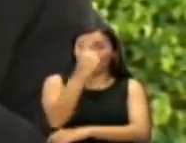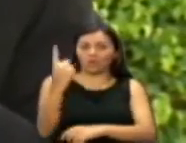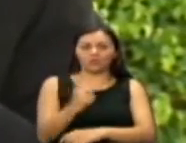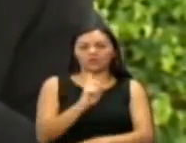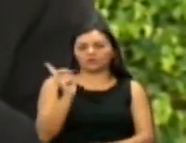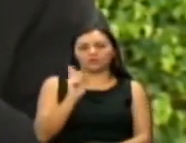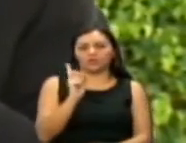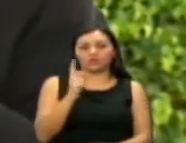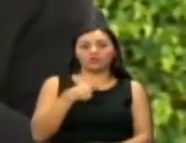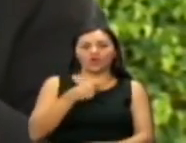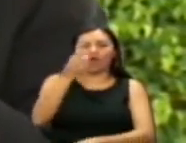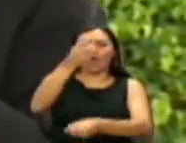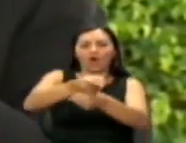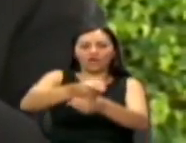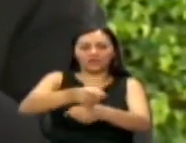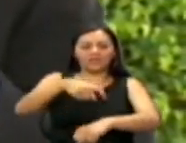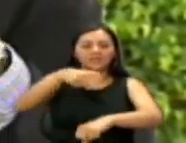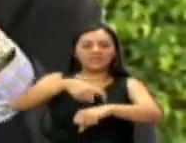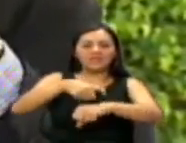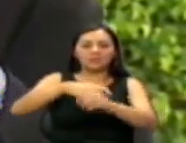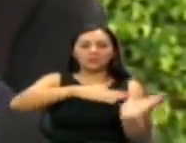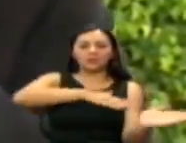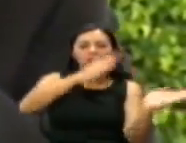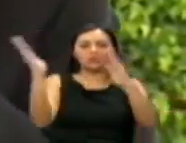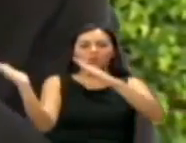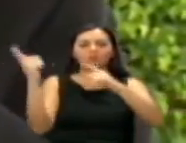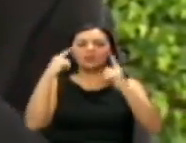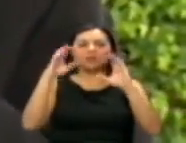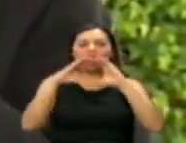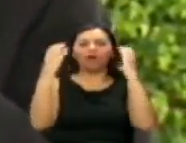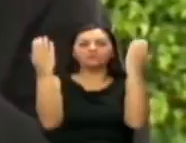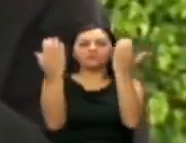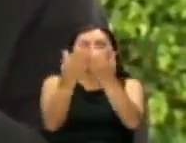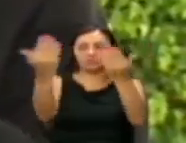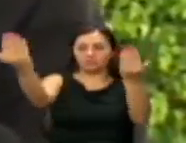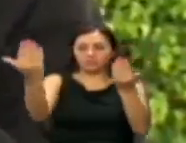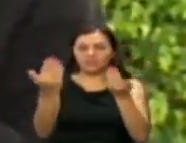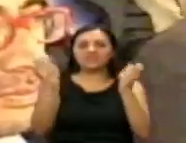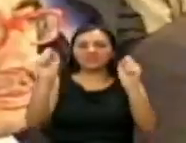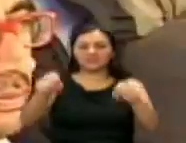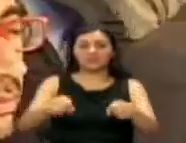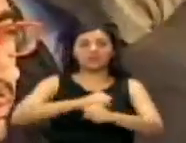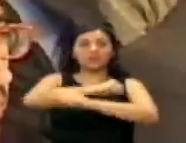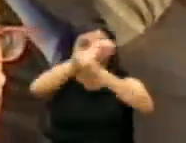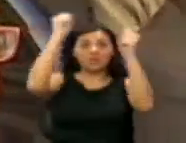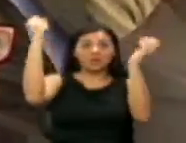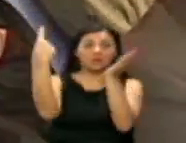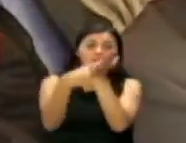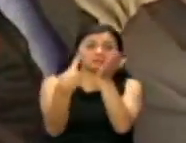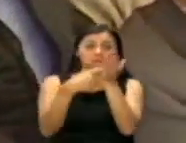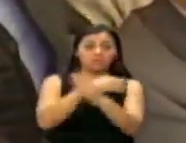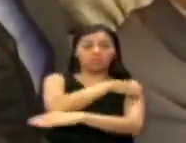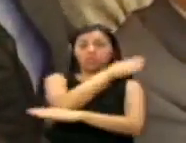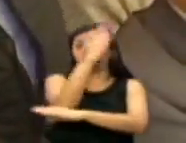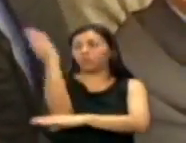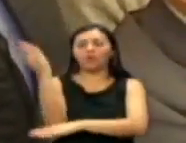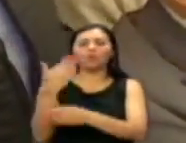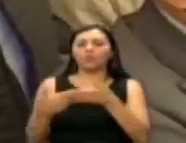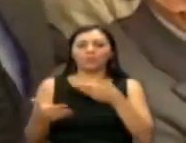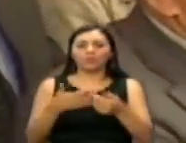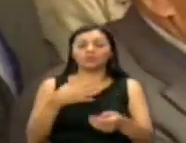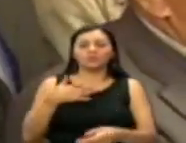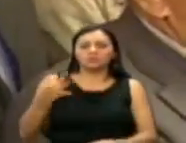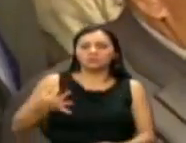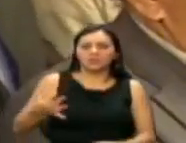despacho. Yo ordené recibir a la comisión, no es que he ordenado ponerle una hora. Si necesitamos llevarnos toda la mañana, nosotros somos muy eficaces y eficientes, o